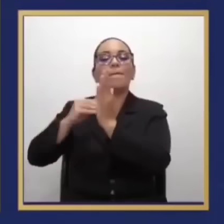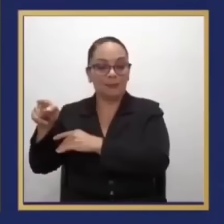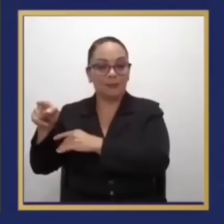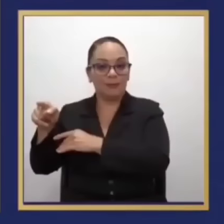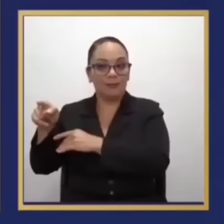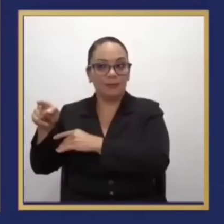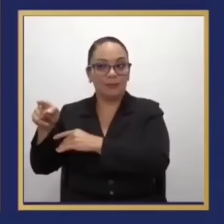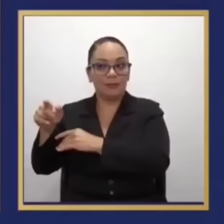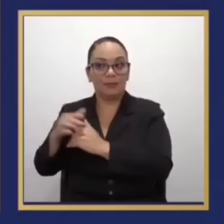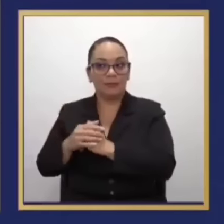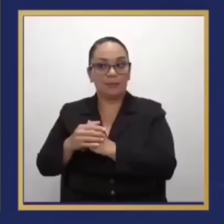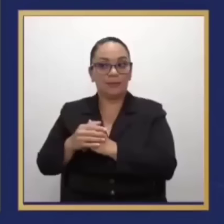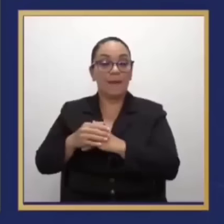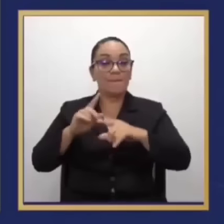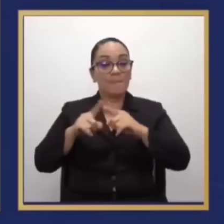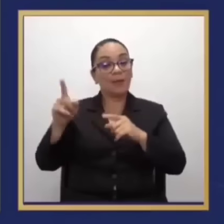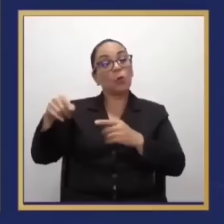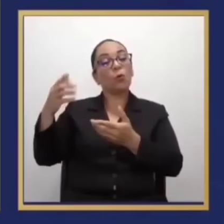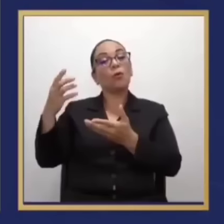pesos y le quieren cobrar